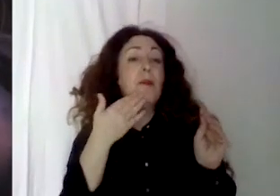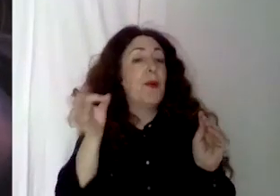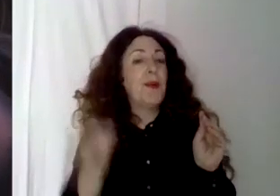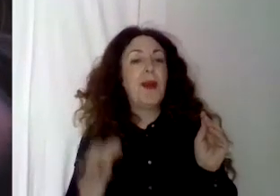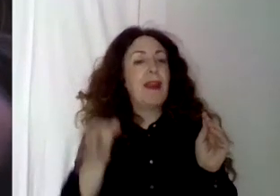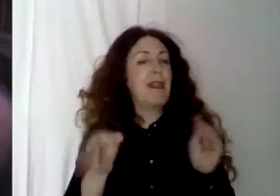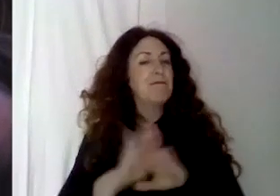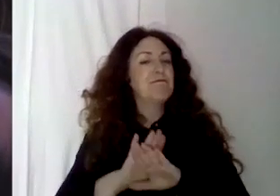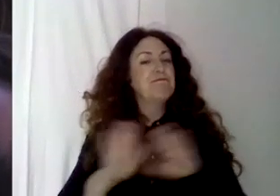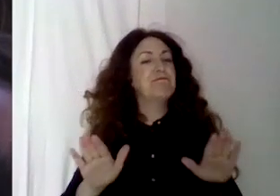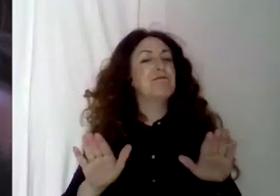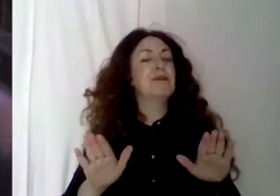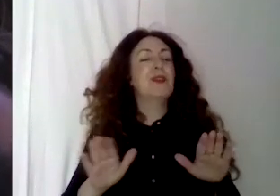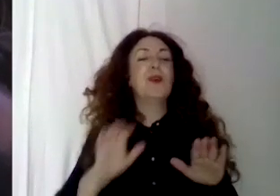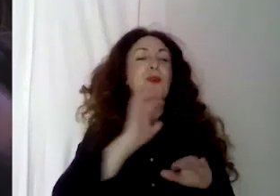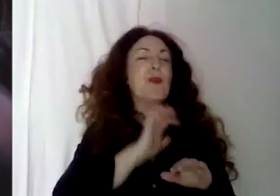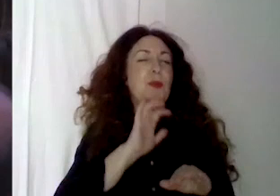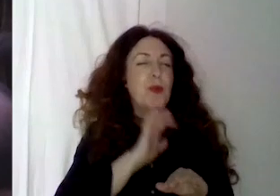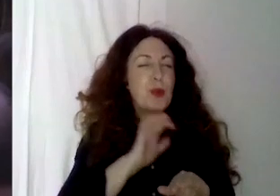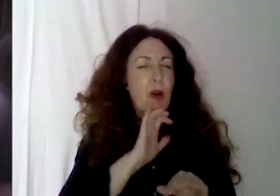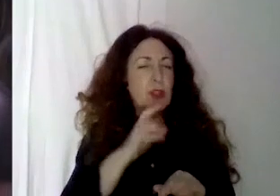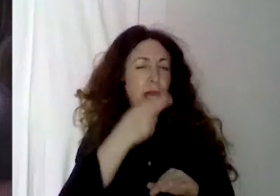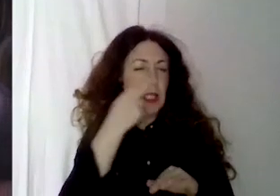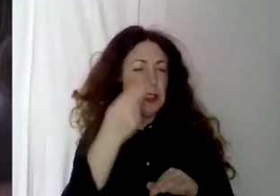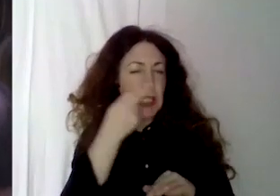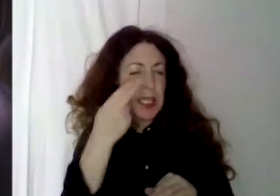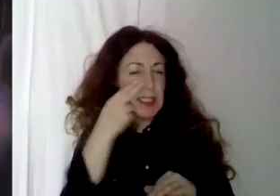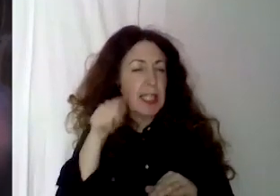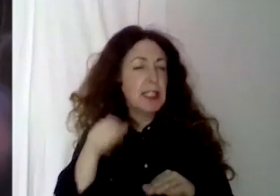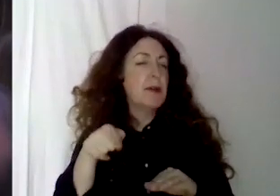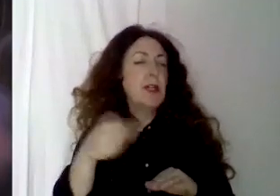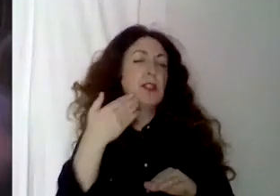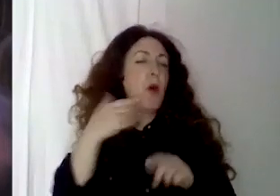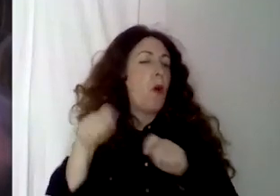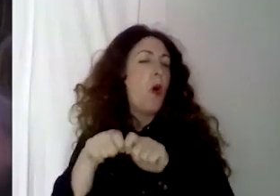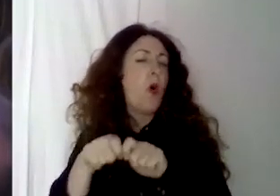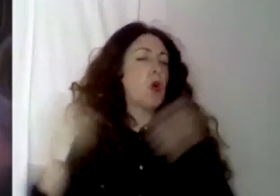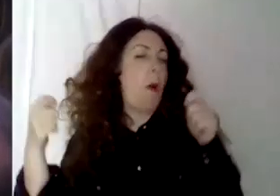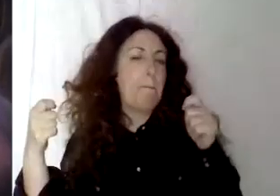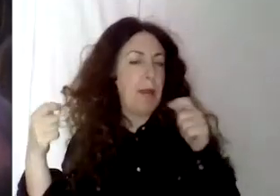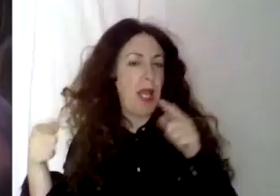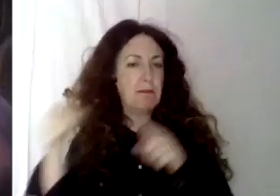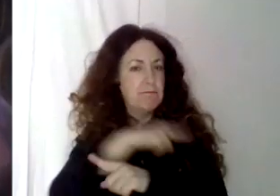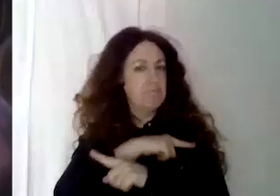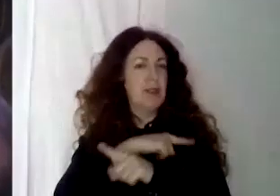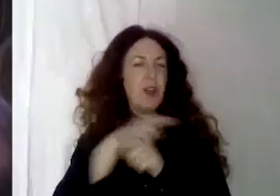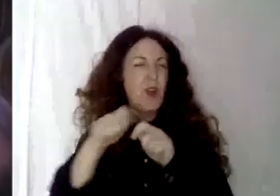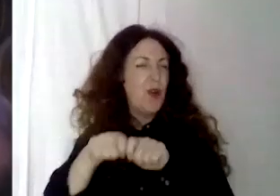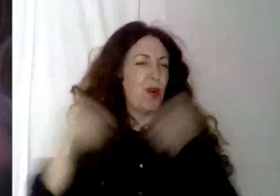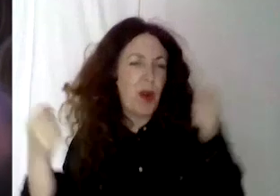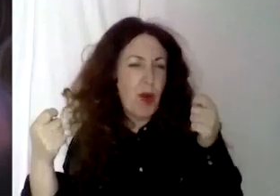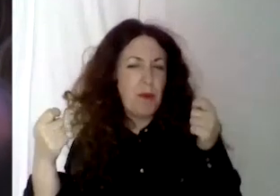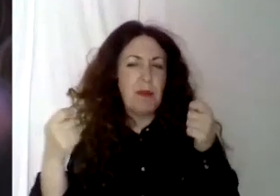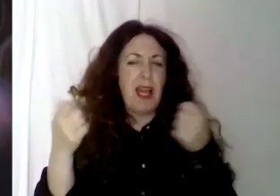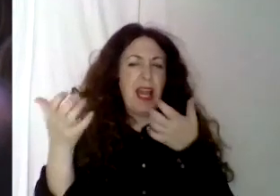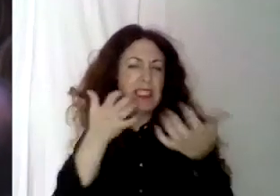curiosa e interesante en el sentido de que rompe de una manera absolutamente brutal las consideraciones